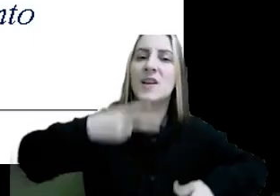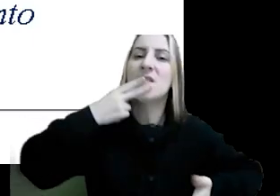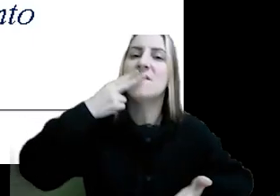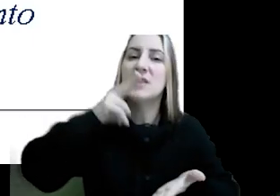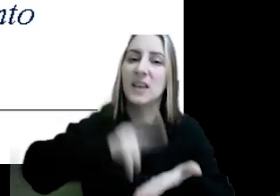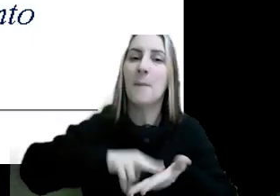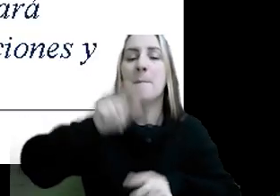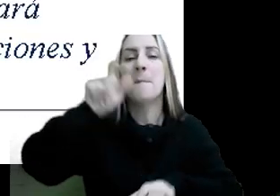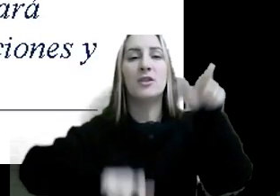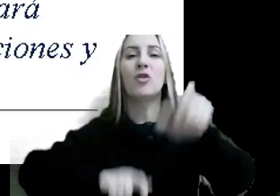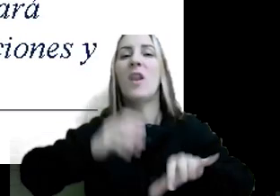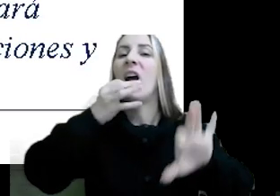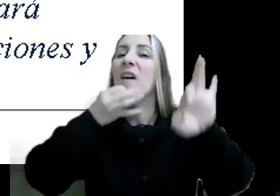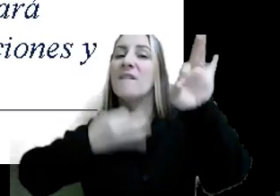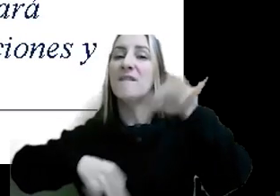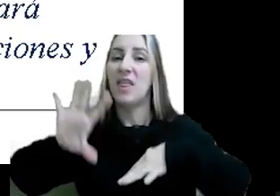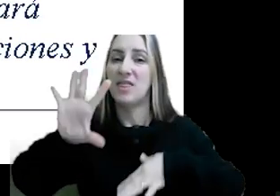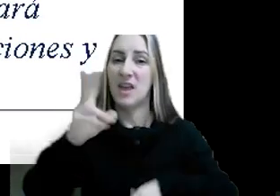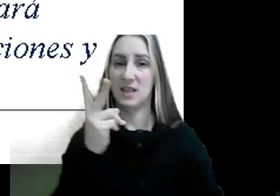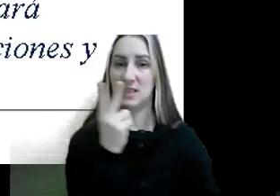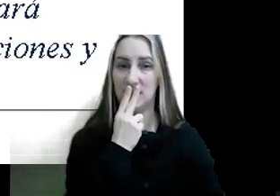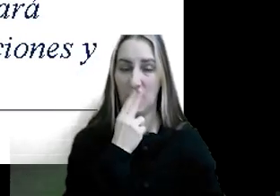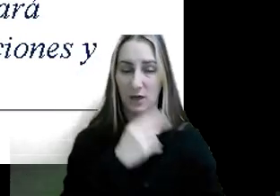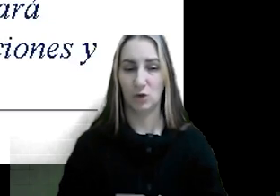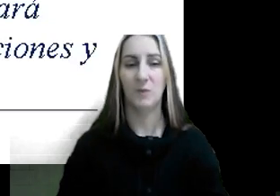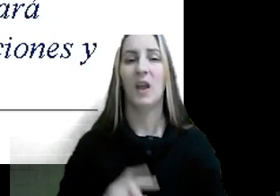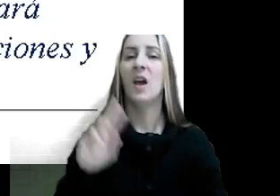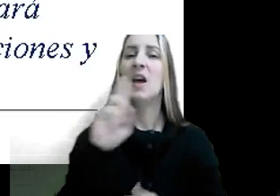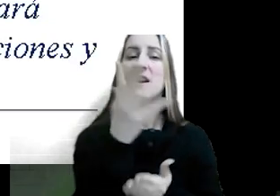venden cigarrillos. La resolución